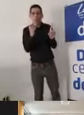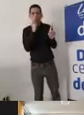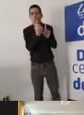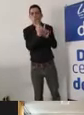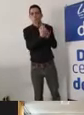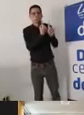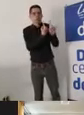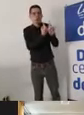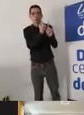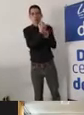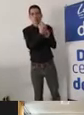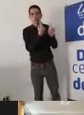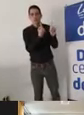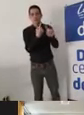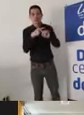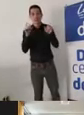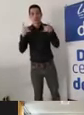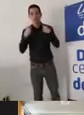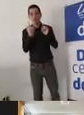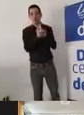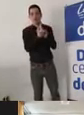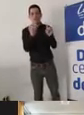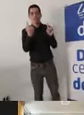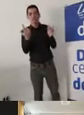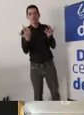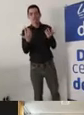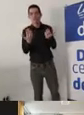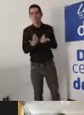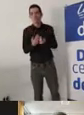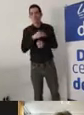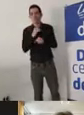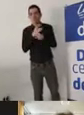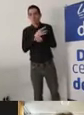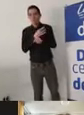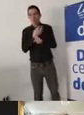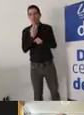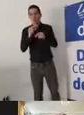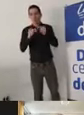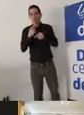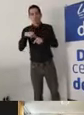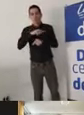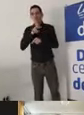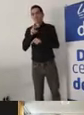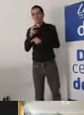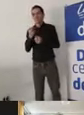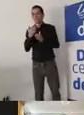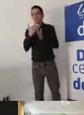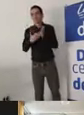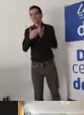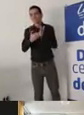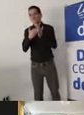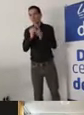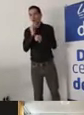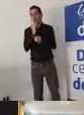que representamos y eso se traduce en una falta de oportunidades. Pero adicionalmente los jóvenes cuestionamos el modelo económico y eso influye en